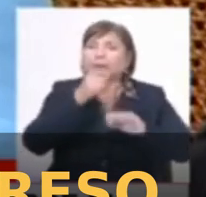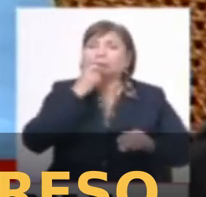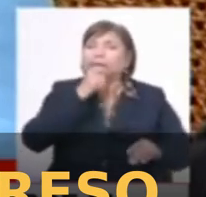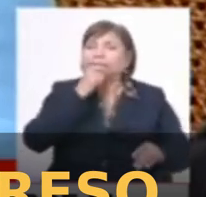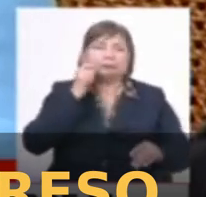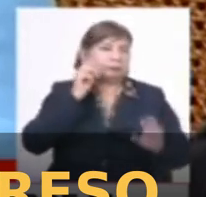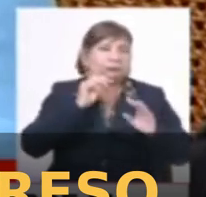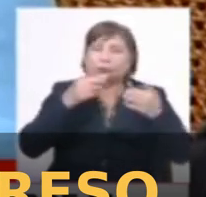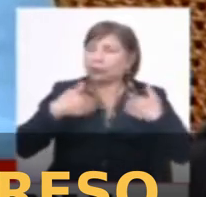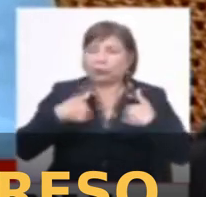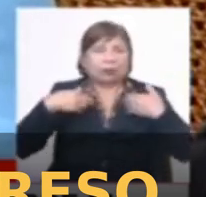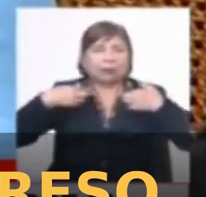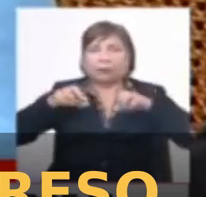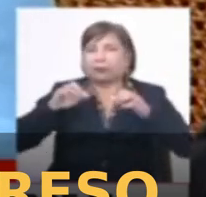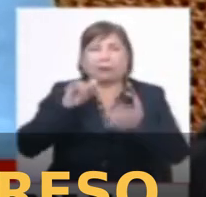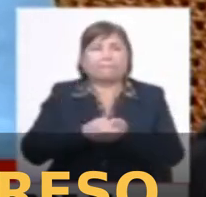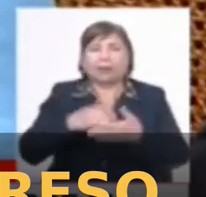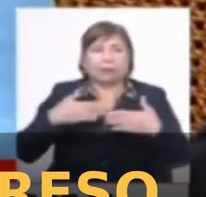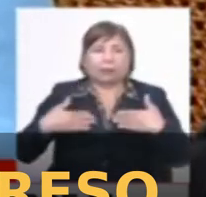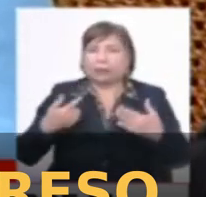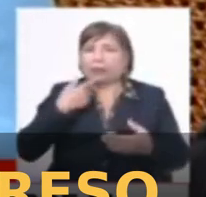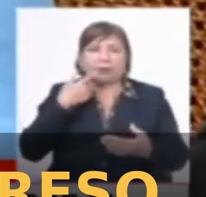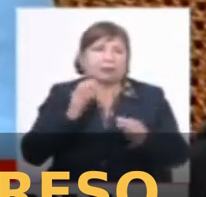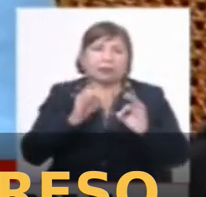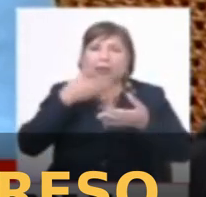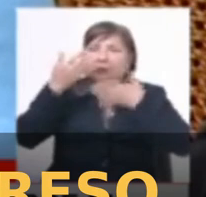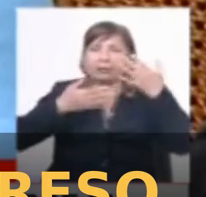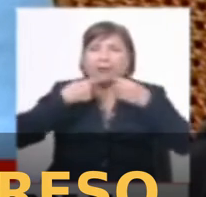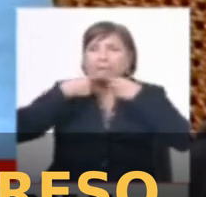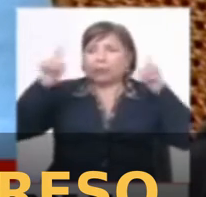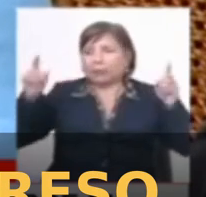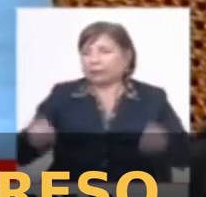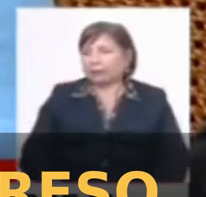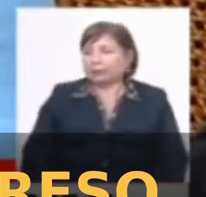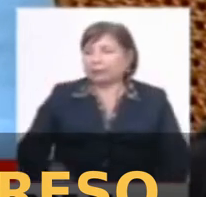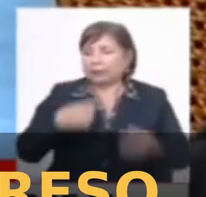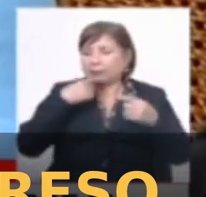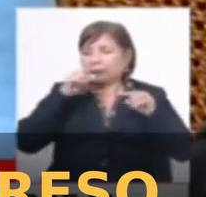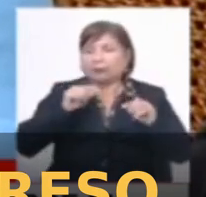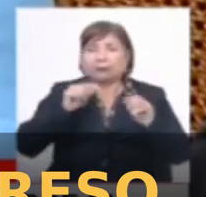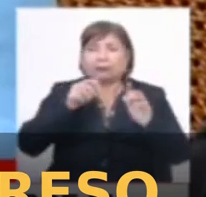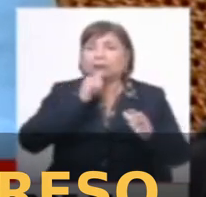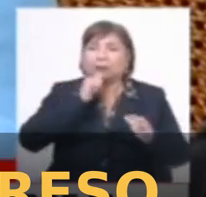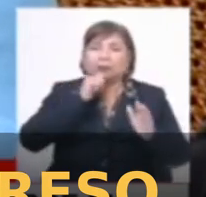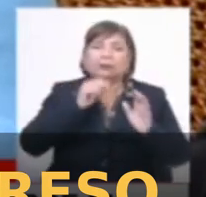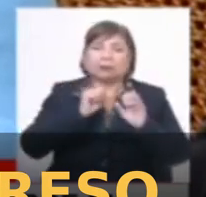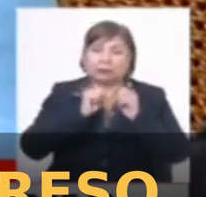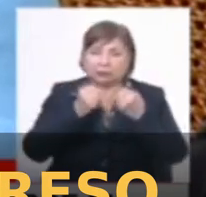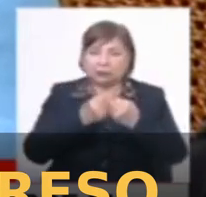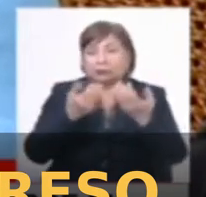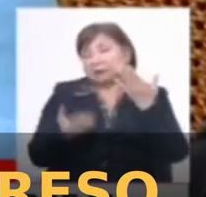tengo autorización para poder expresarlo públicamente, siendo esta no una sesión reservada. De